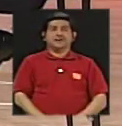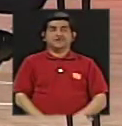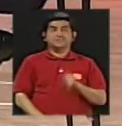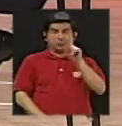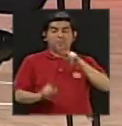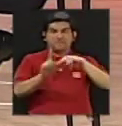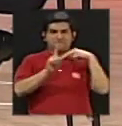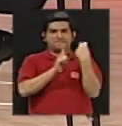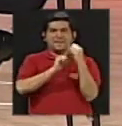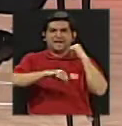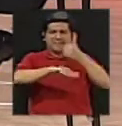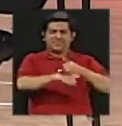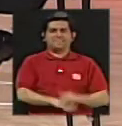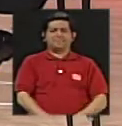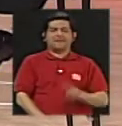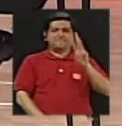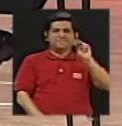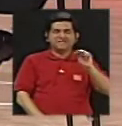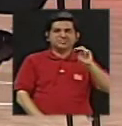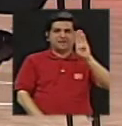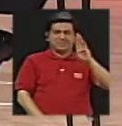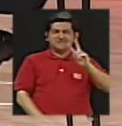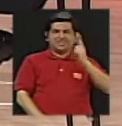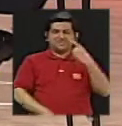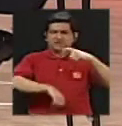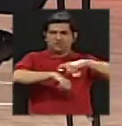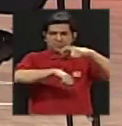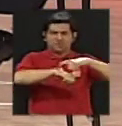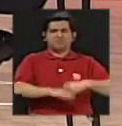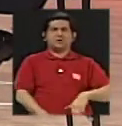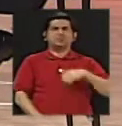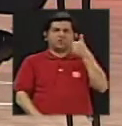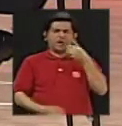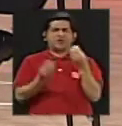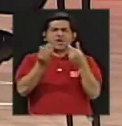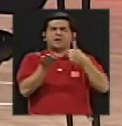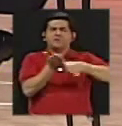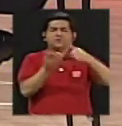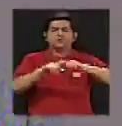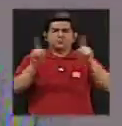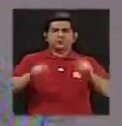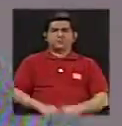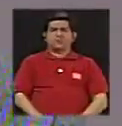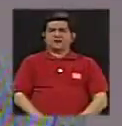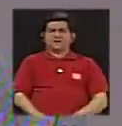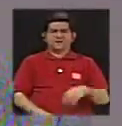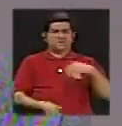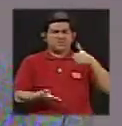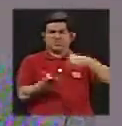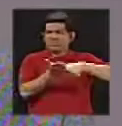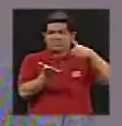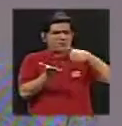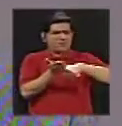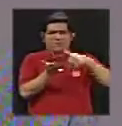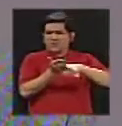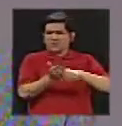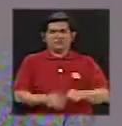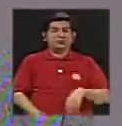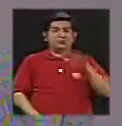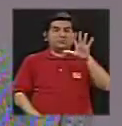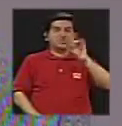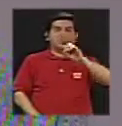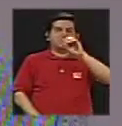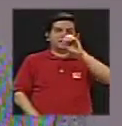sentido. La señora Bachelet va a la segunda ronda, gana por muchos votos, pero con un abstencionismo como el 58%, muy